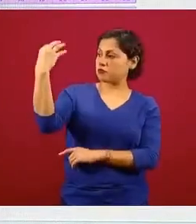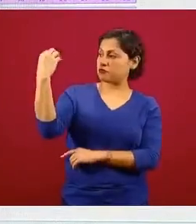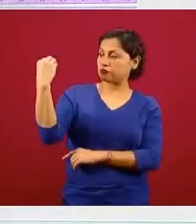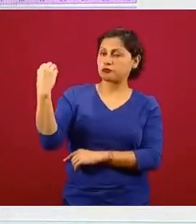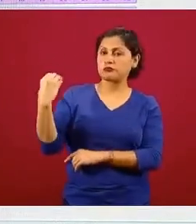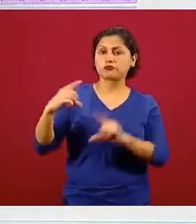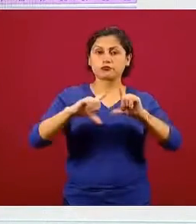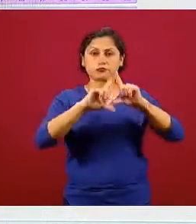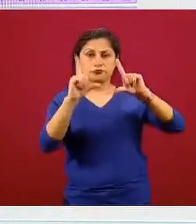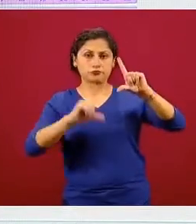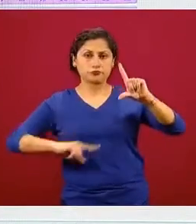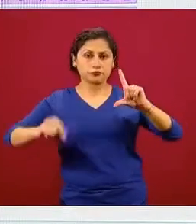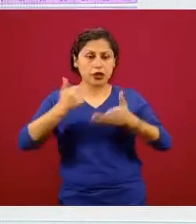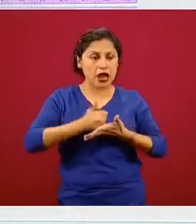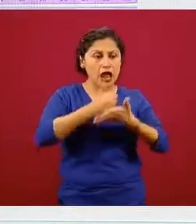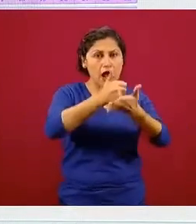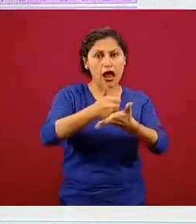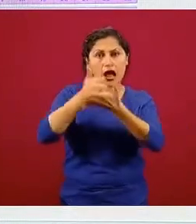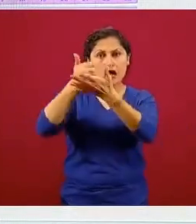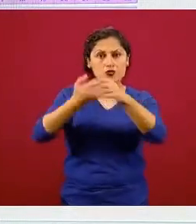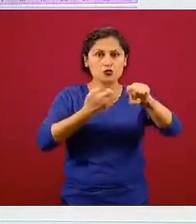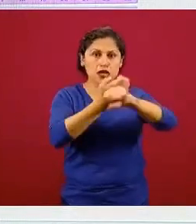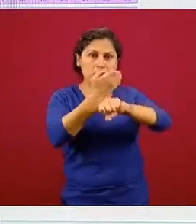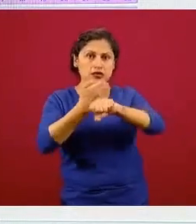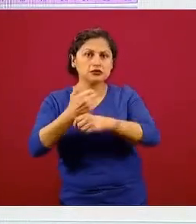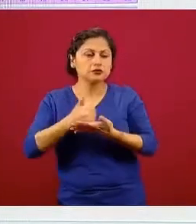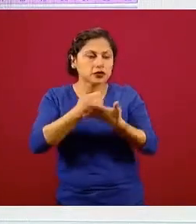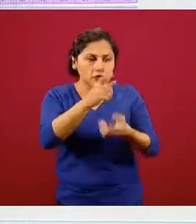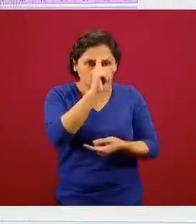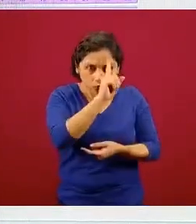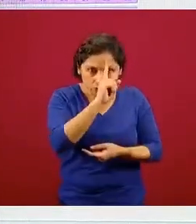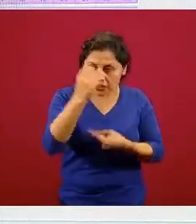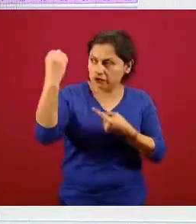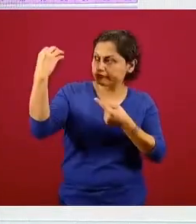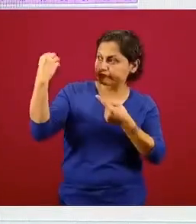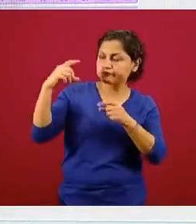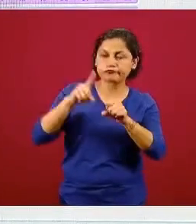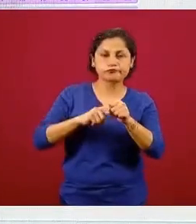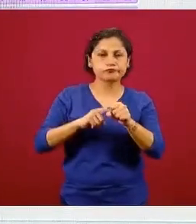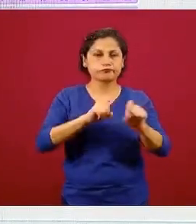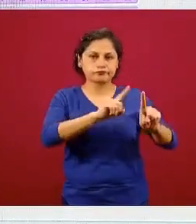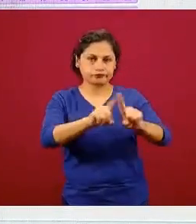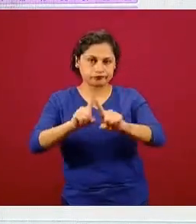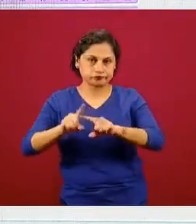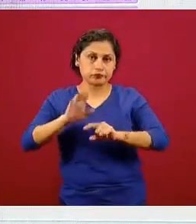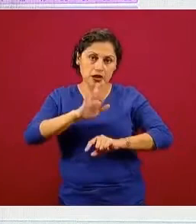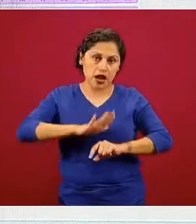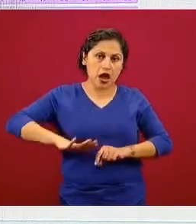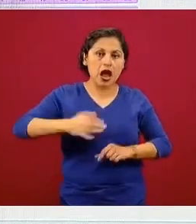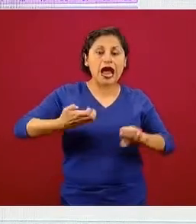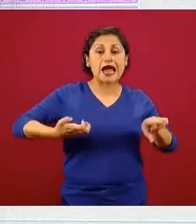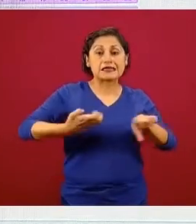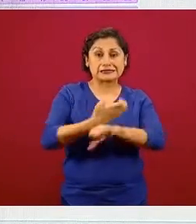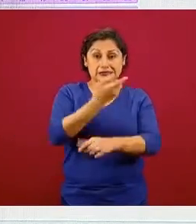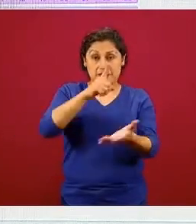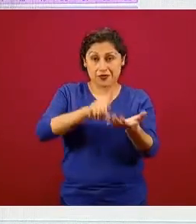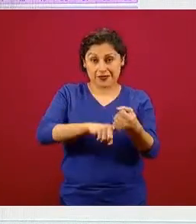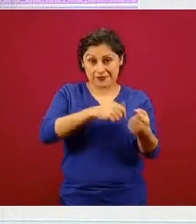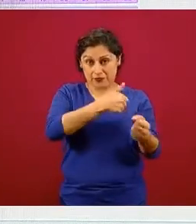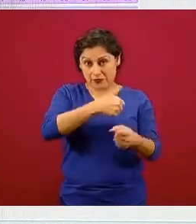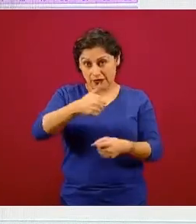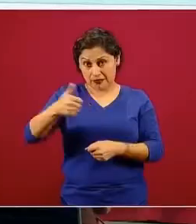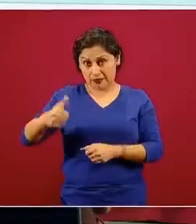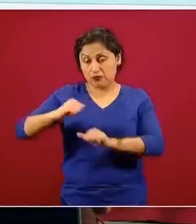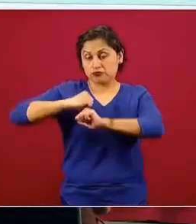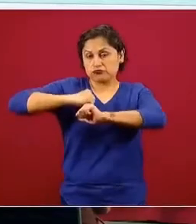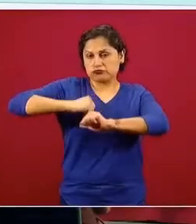que permite a cada entidad federativa, a cada gobierno estatal, que son las autoridades sanitarias de los estados,